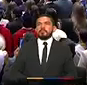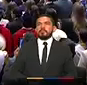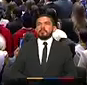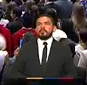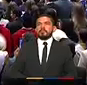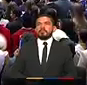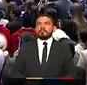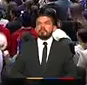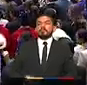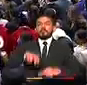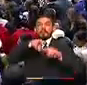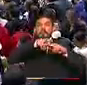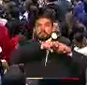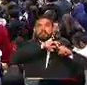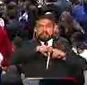Por favor, tomar asiento.